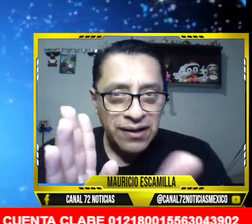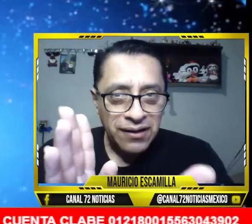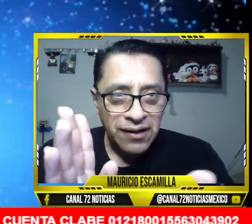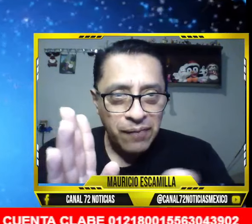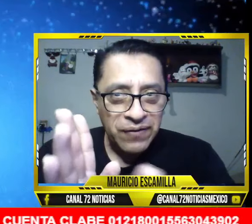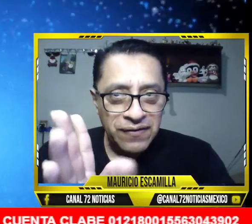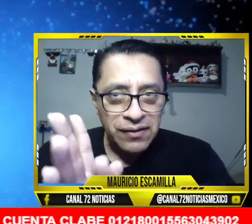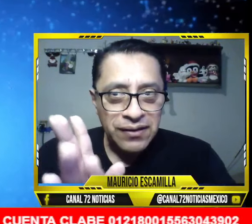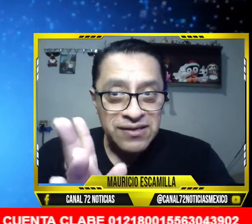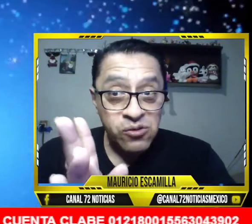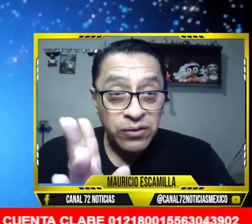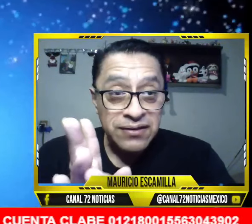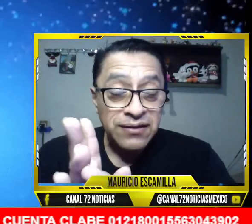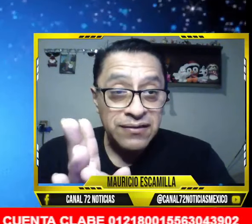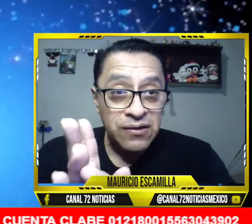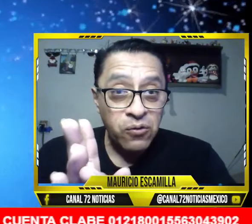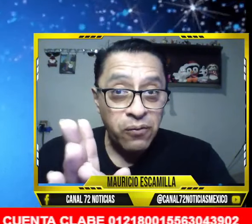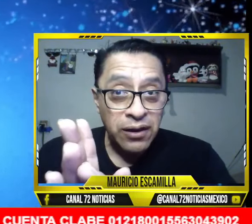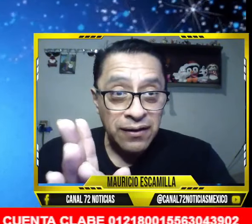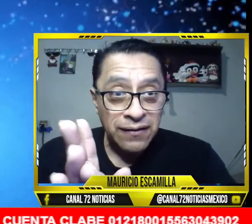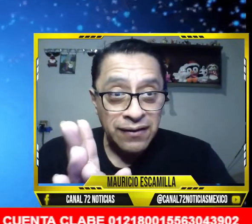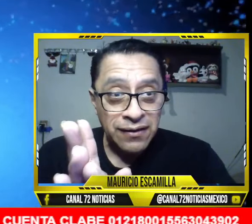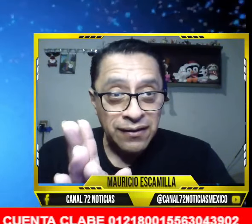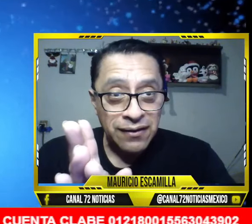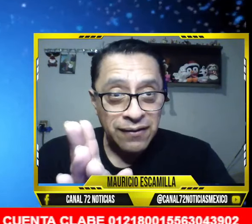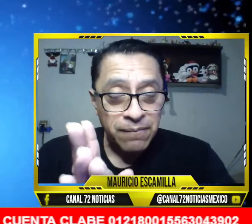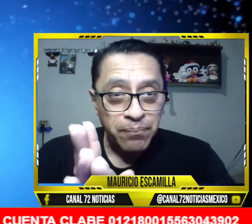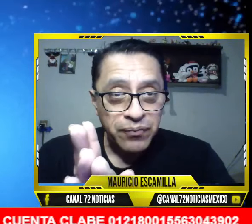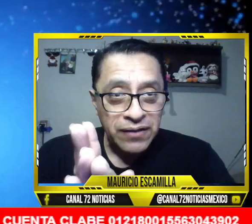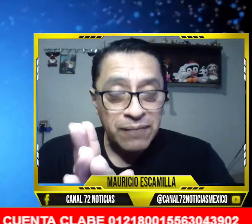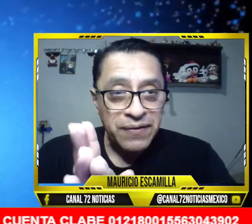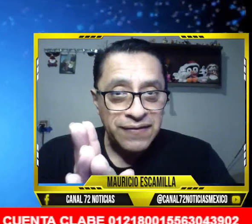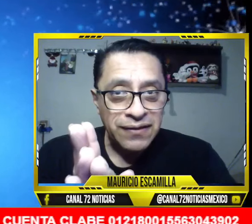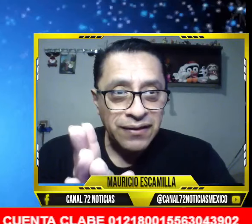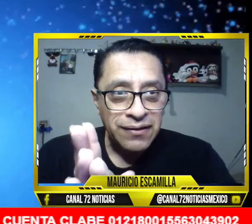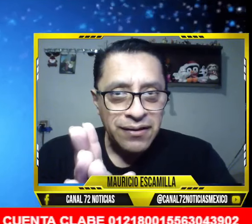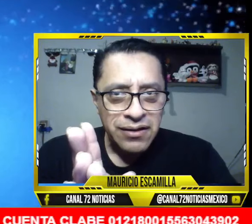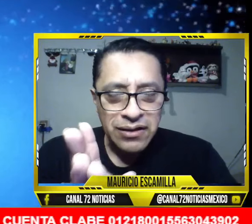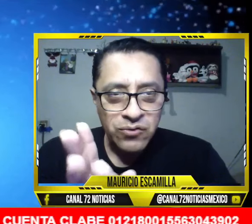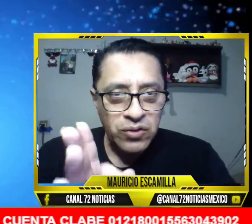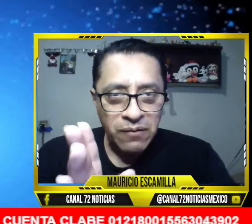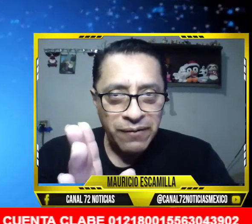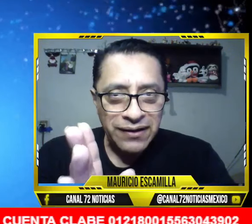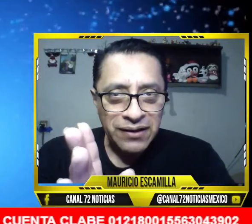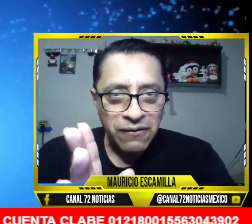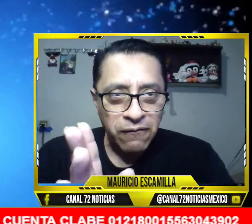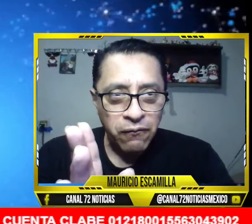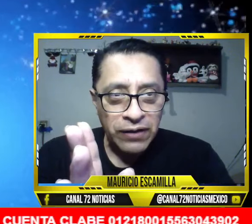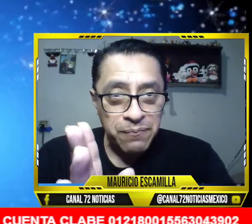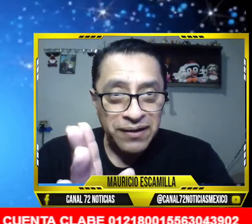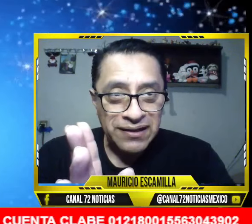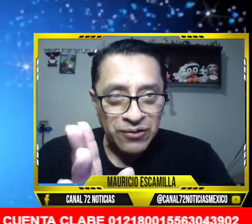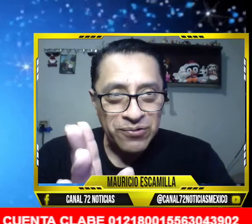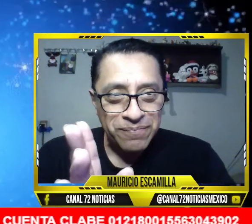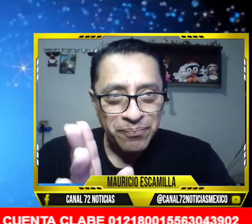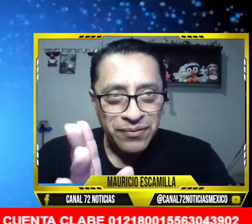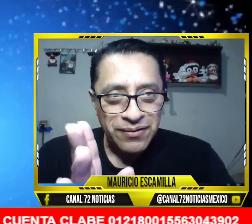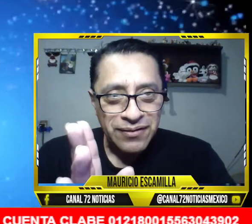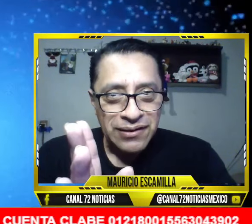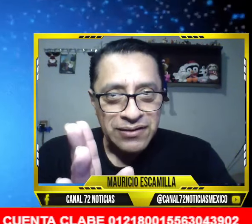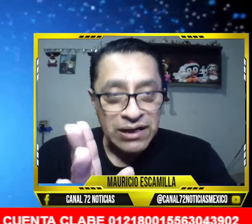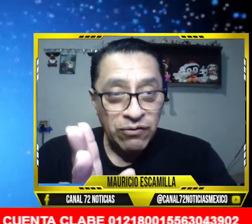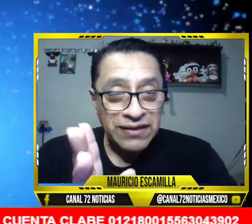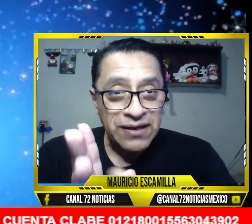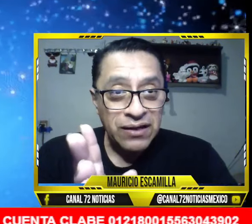volteársela al presidente diciendo que es el testigo de del presidente Incluso el barbaján de Felipe Calderón